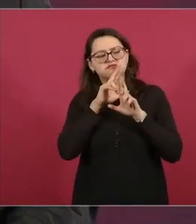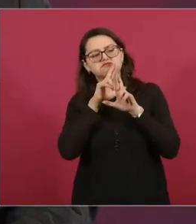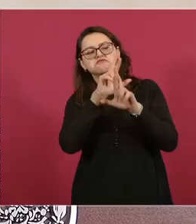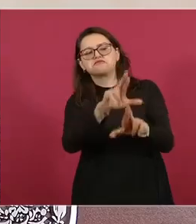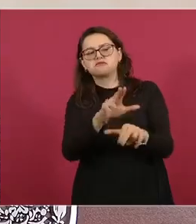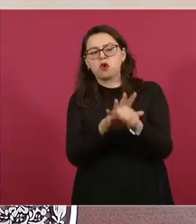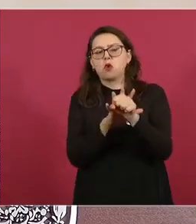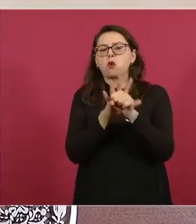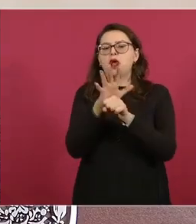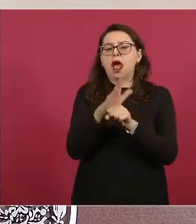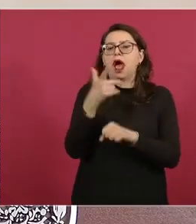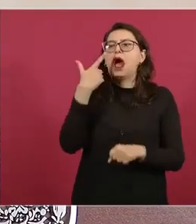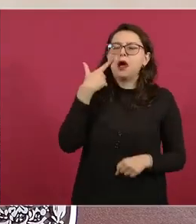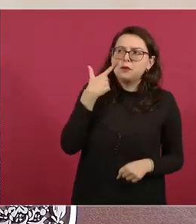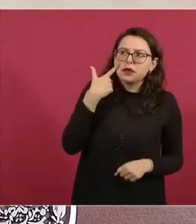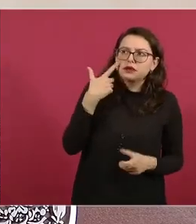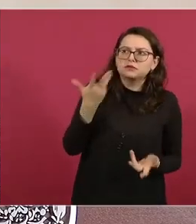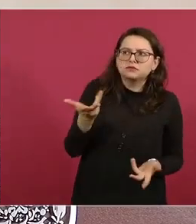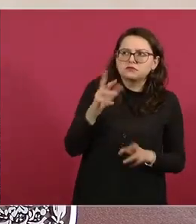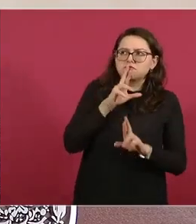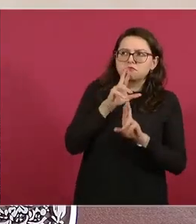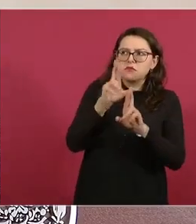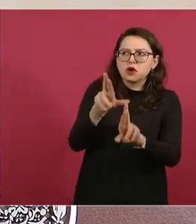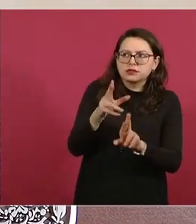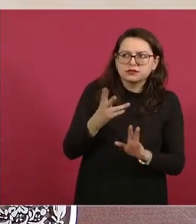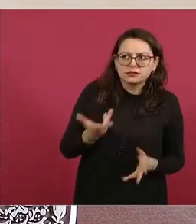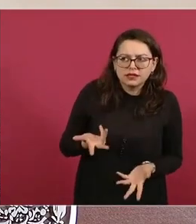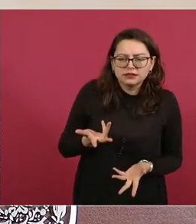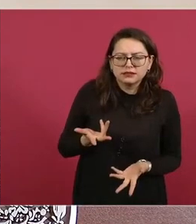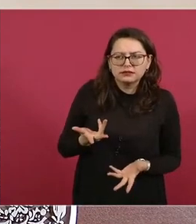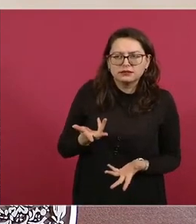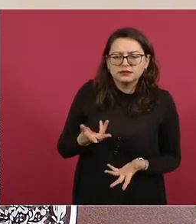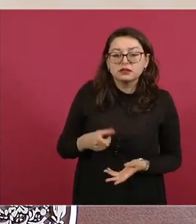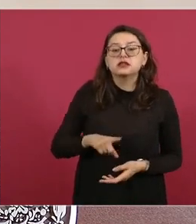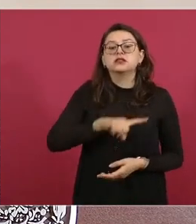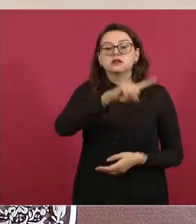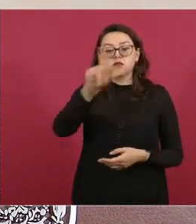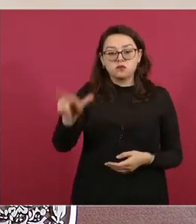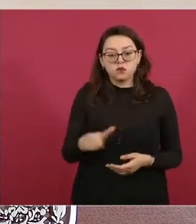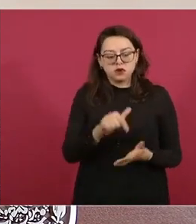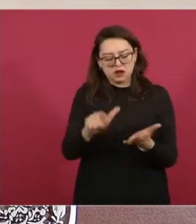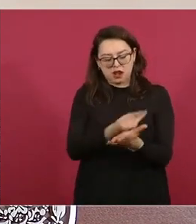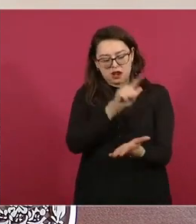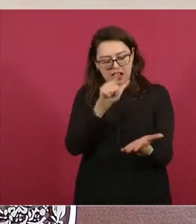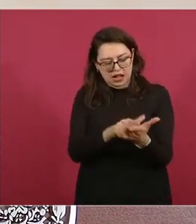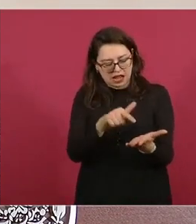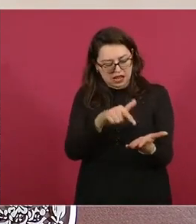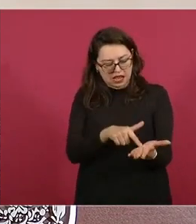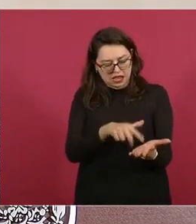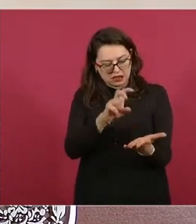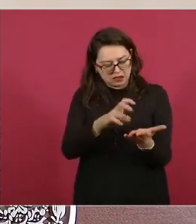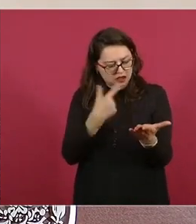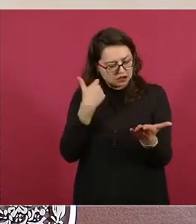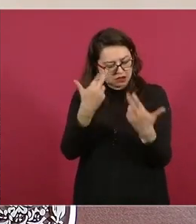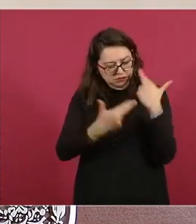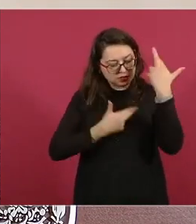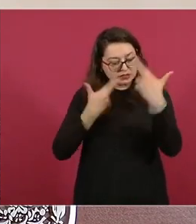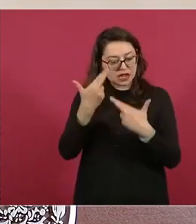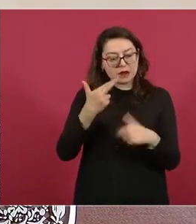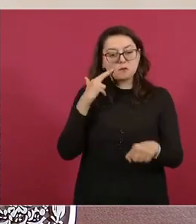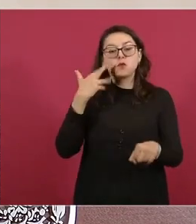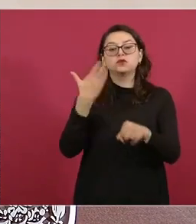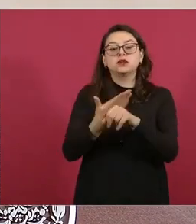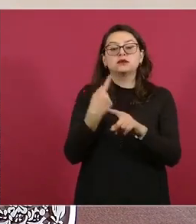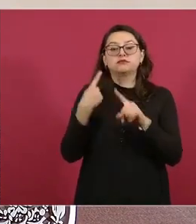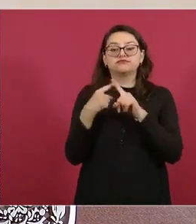y de conformidad con la ley, que estoy seguro que a ellos les corresponde, ¿no?